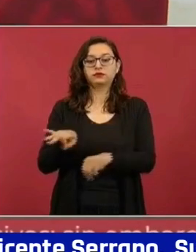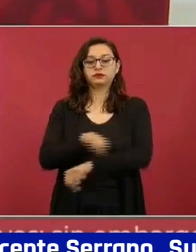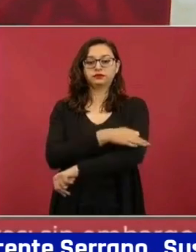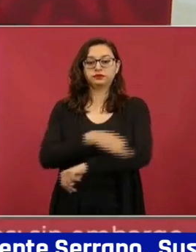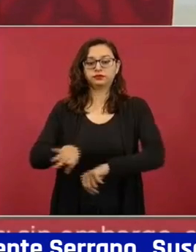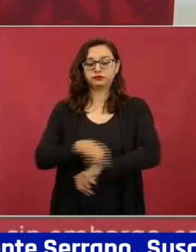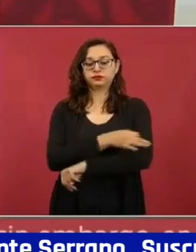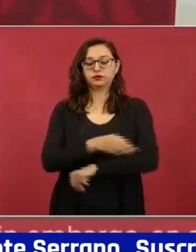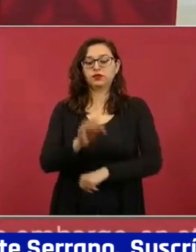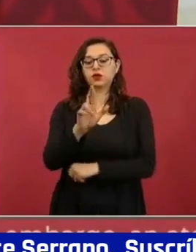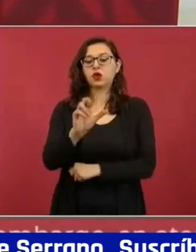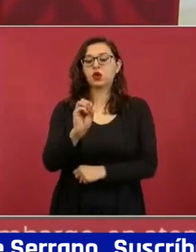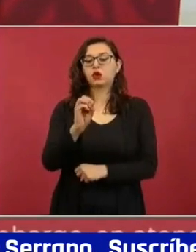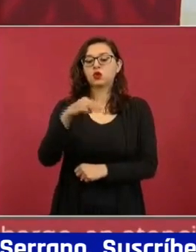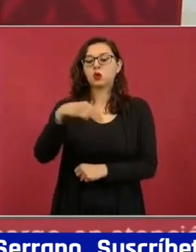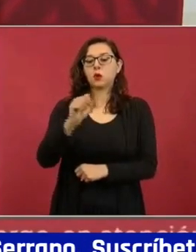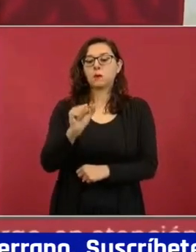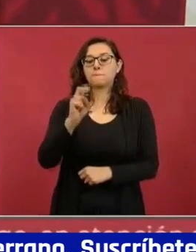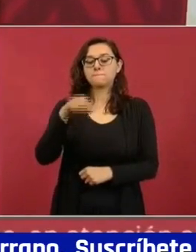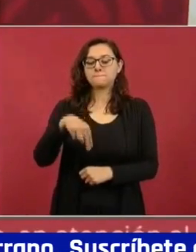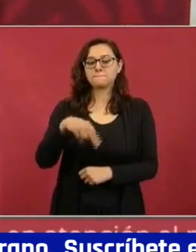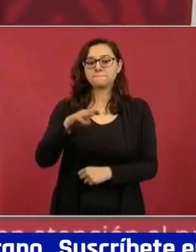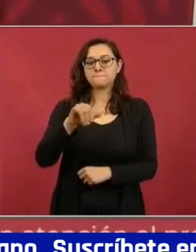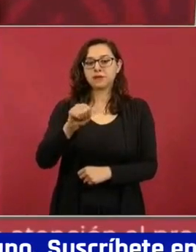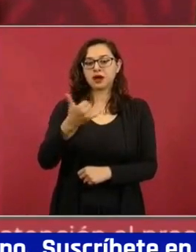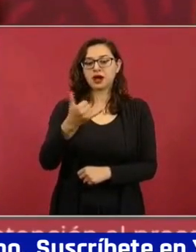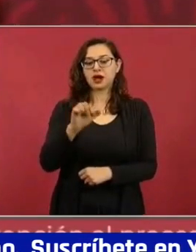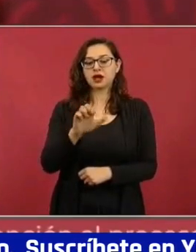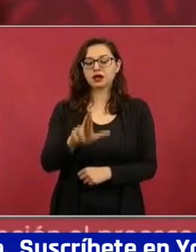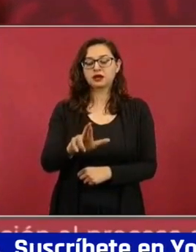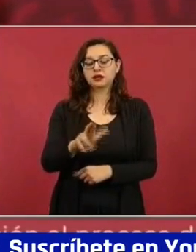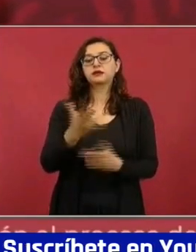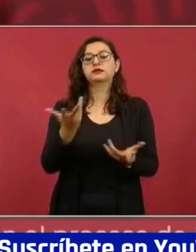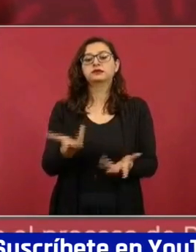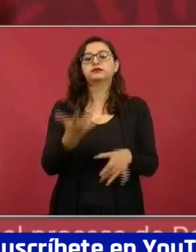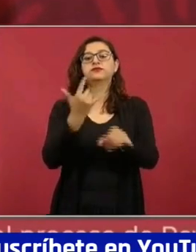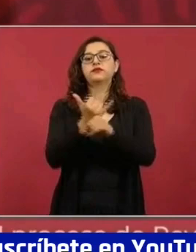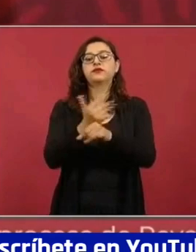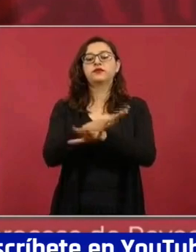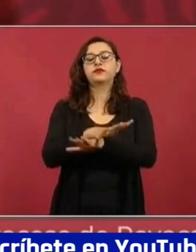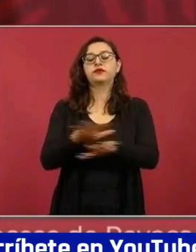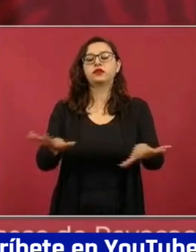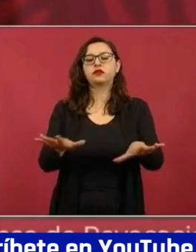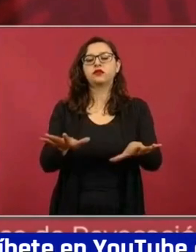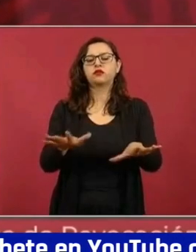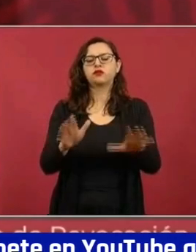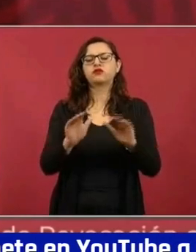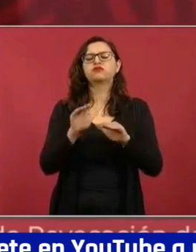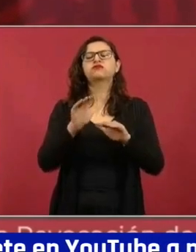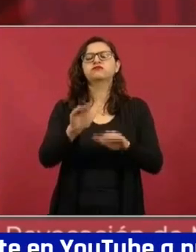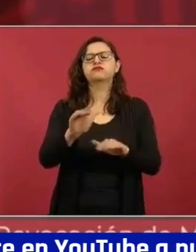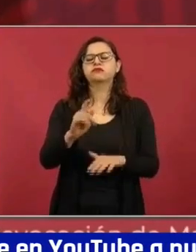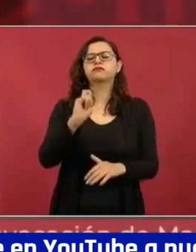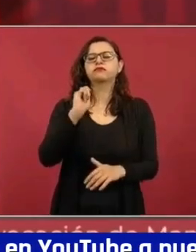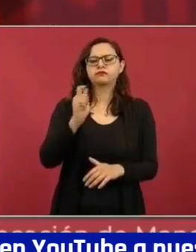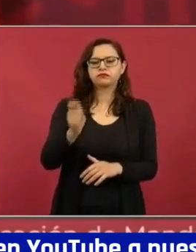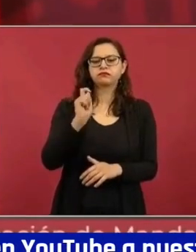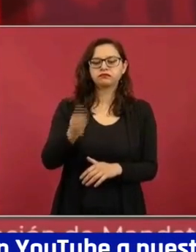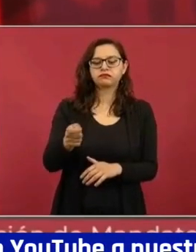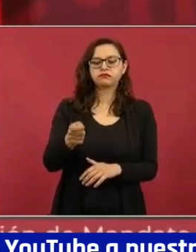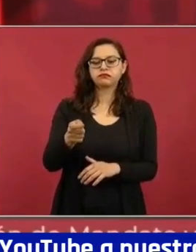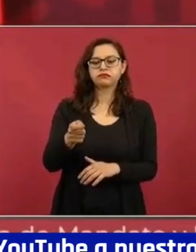controvertida indudablemente lo es y es la primera vez que se hace de esa manera y no lo hace la cancillería si no lo hace el presidente